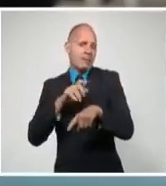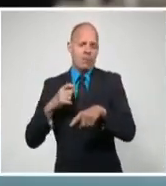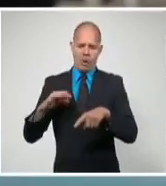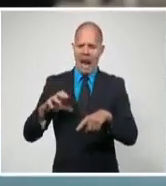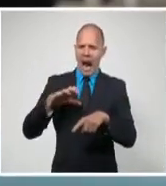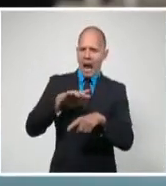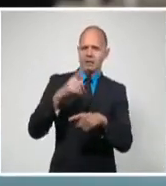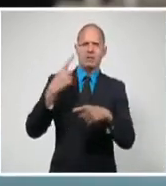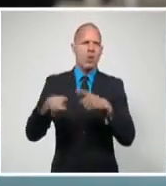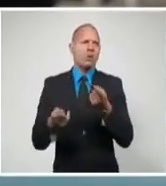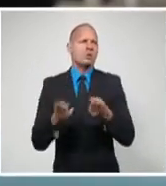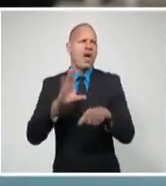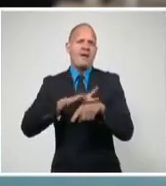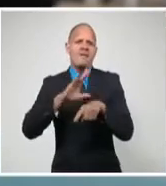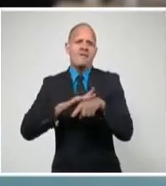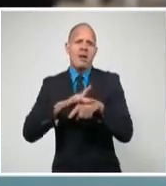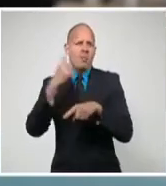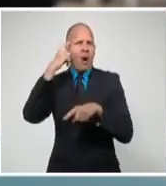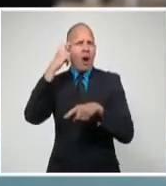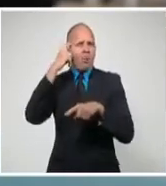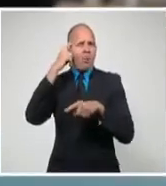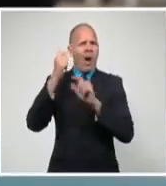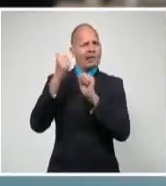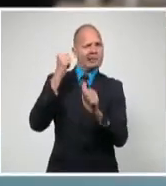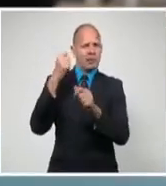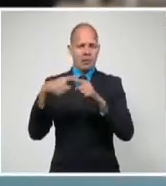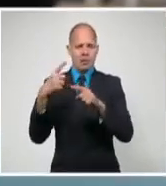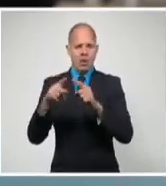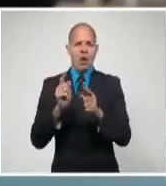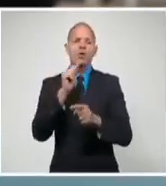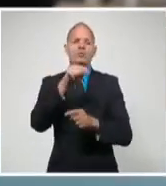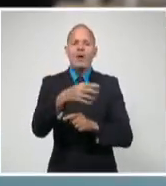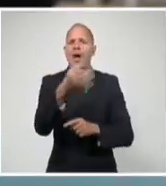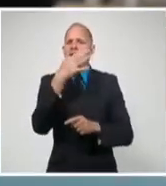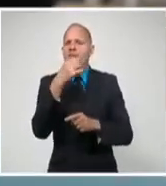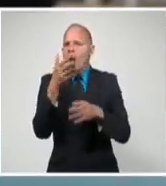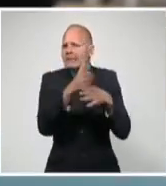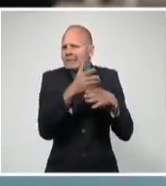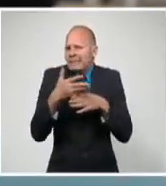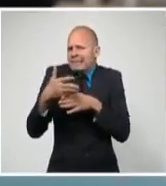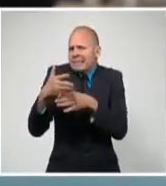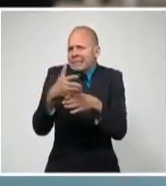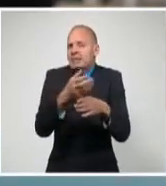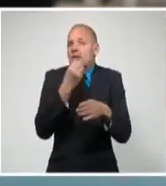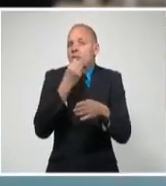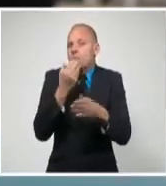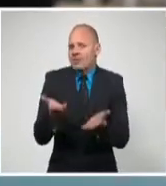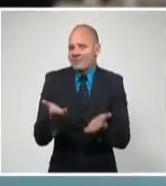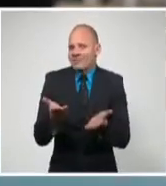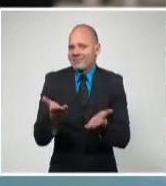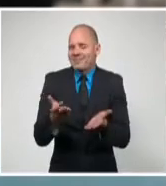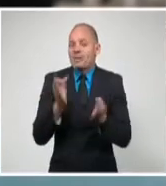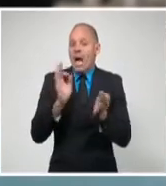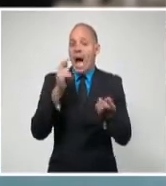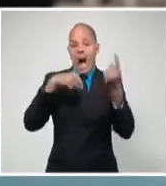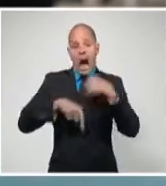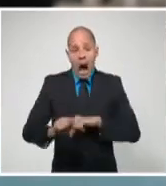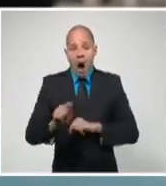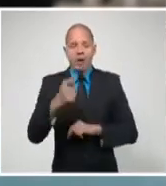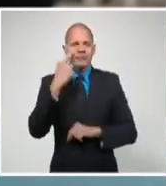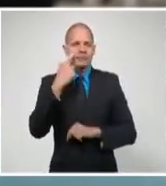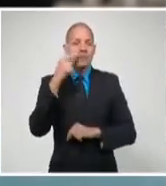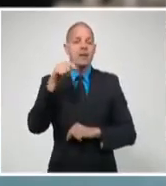enfermedades neurodegenerativas, fármacos antibacterianos. Realmente podemos decir que esta es como el caballo de batalla de